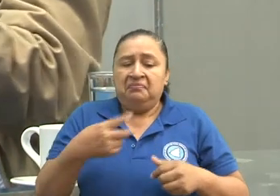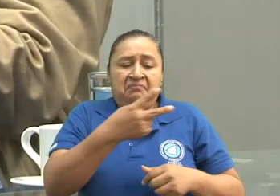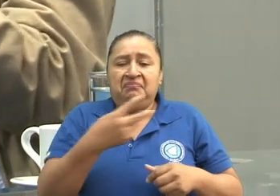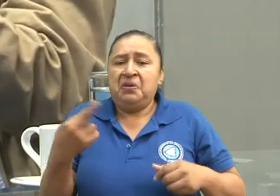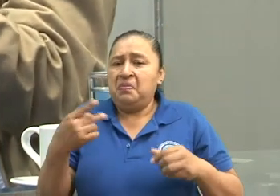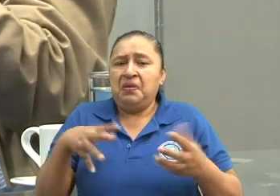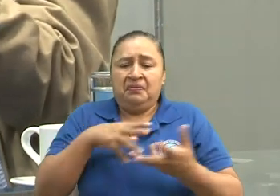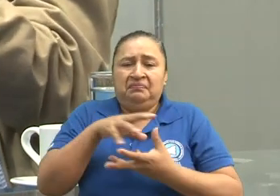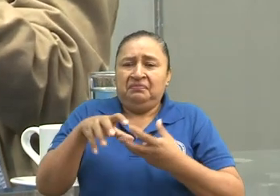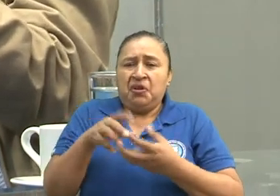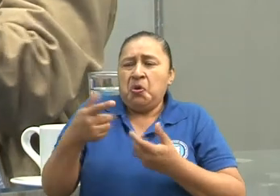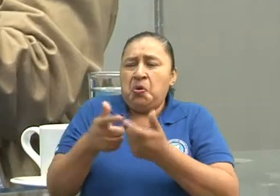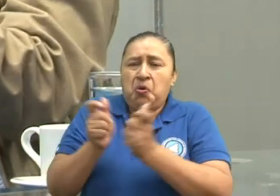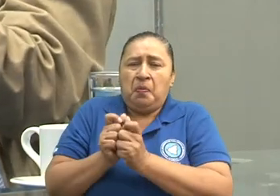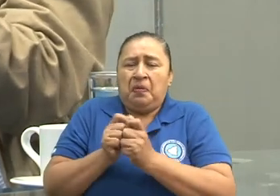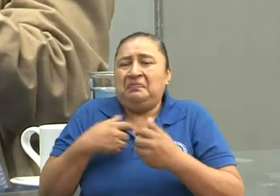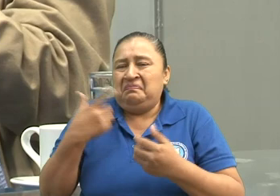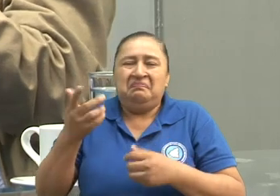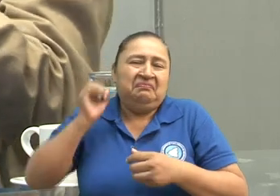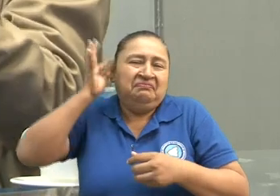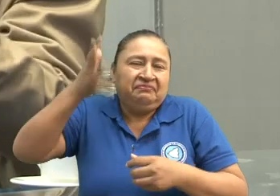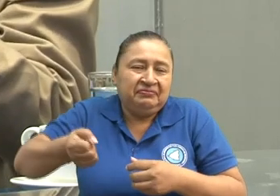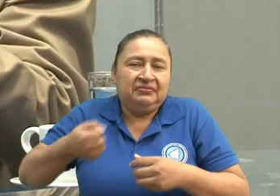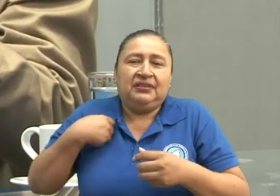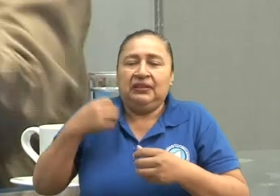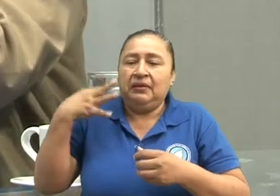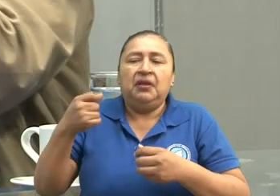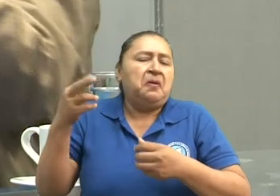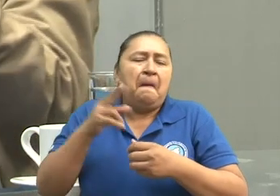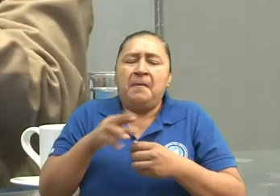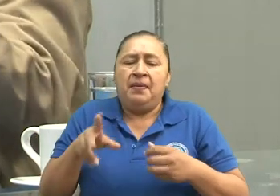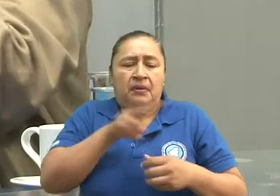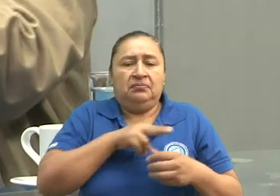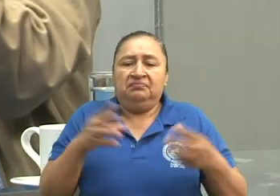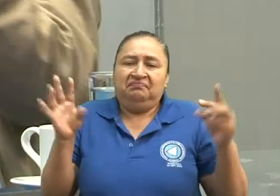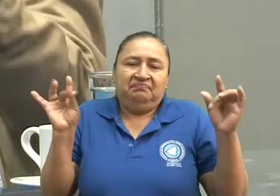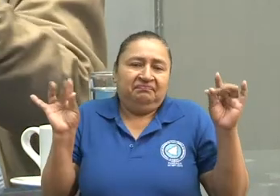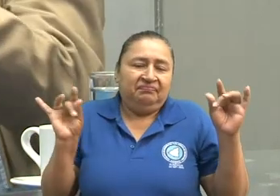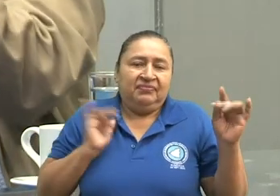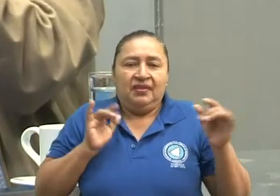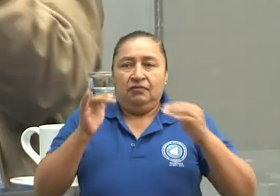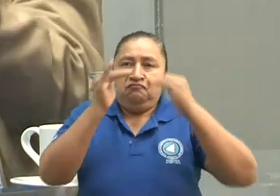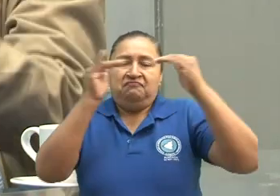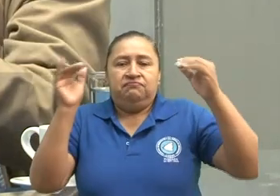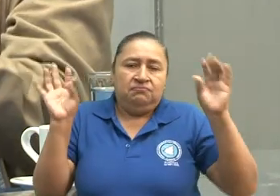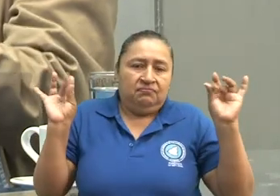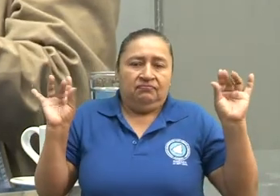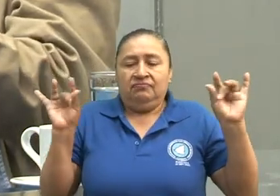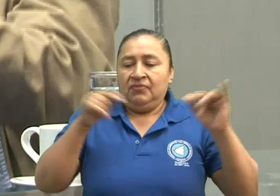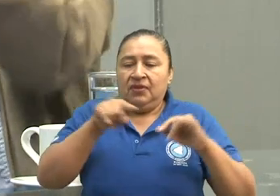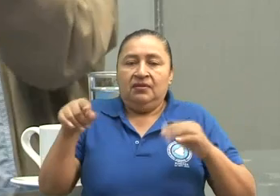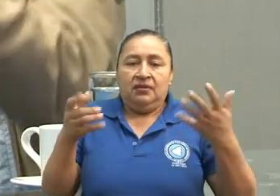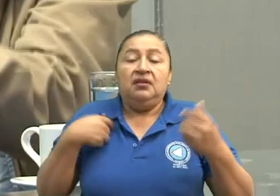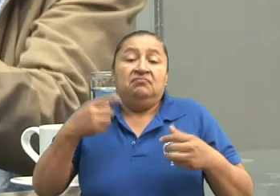es una bola de canallas, cobardes y traidores. O sea, son los mismos intereses. Los intereses de los oligarcas, de la élite, de la burguesía,